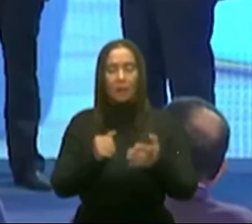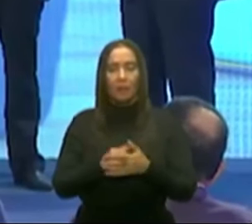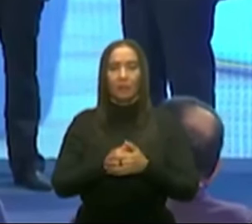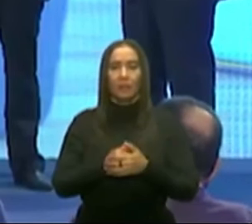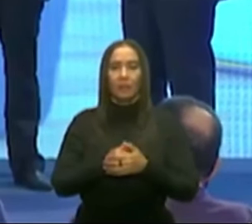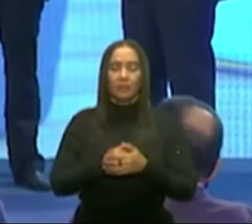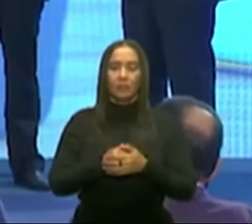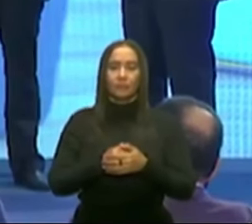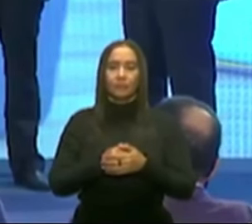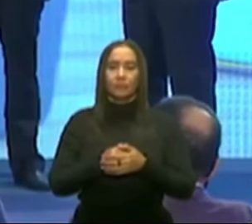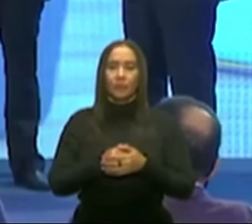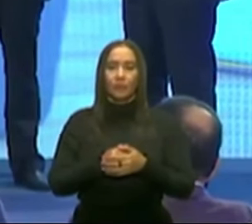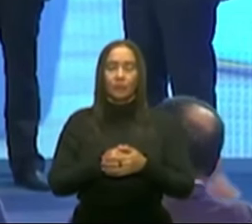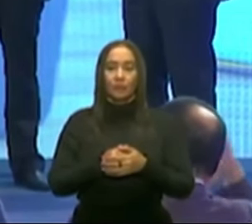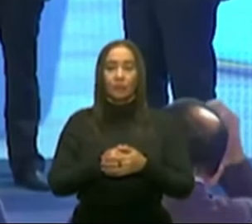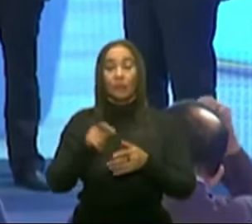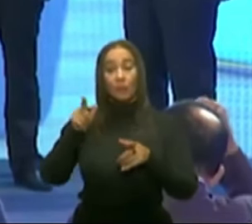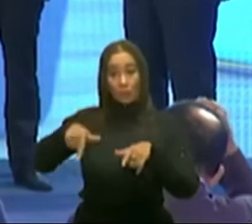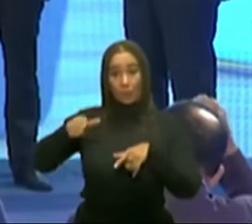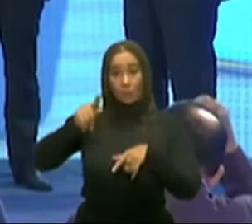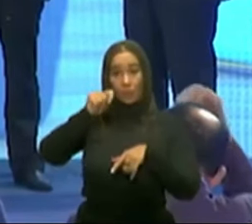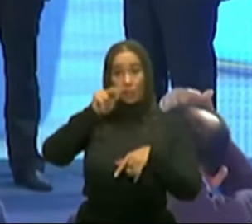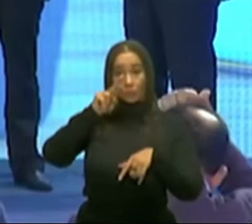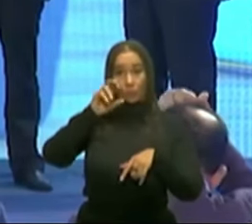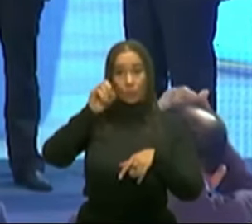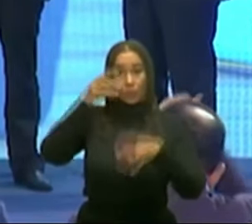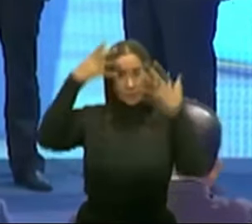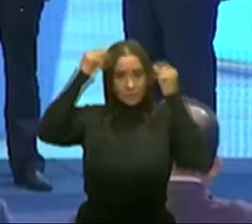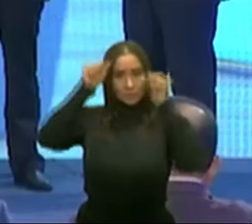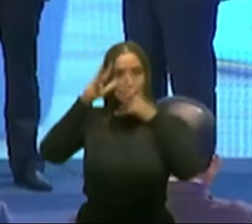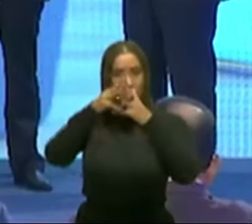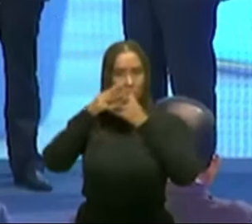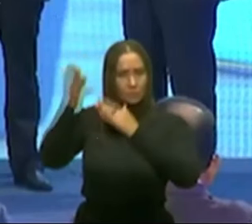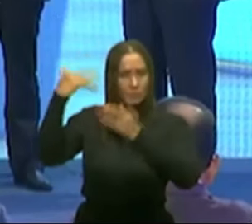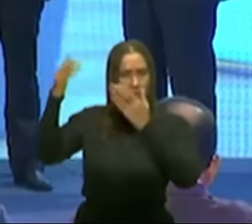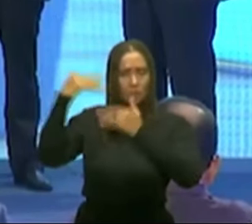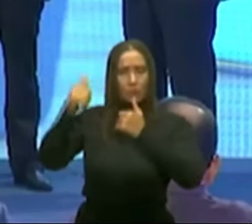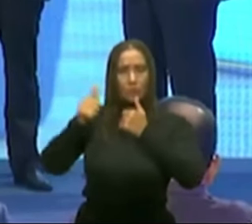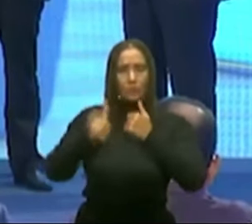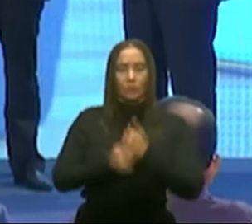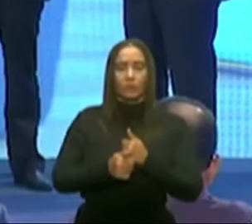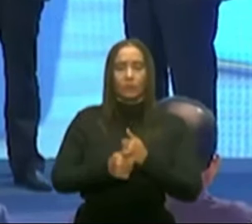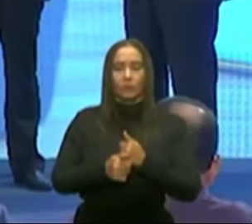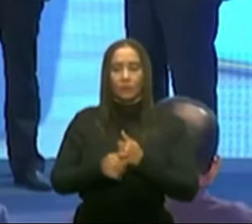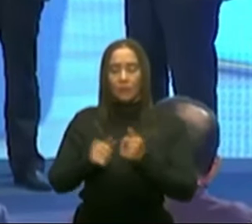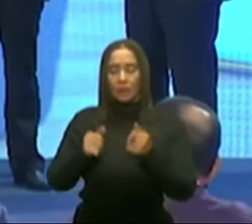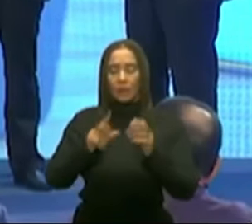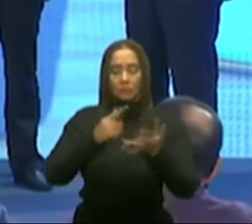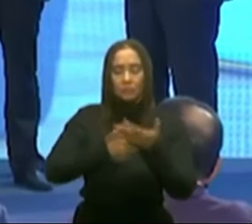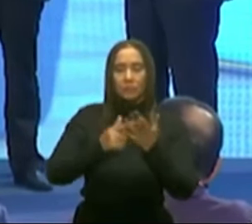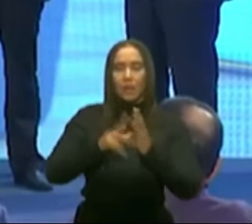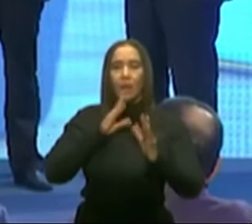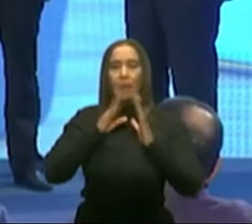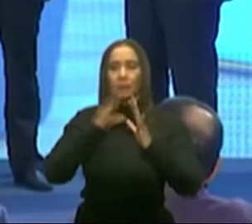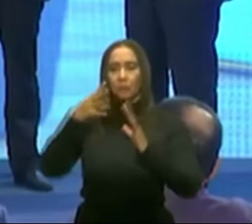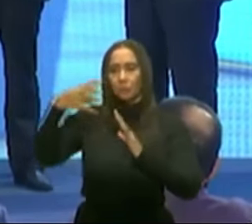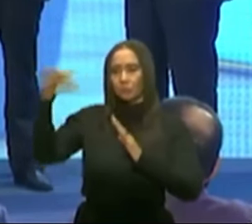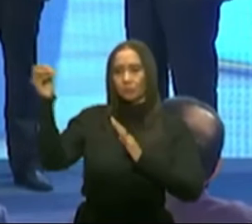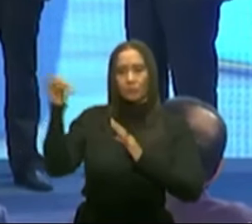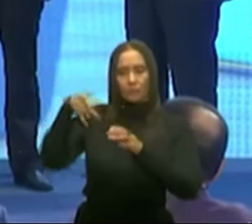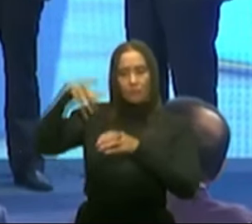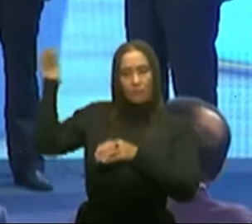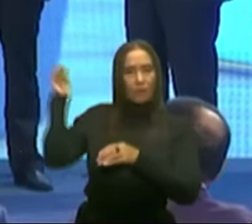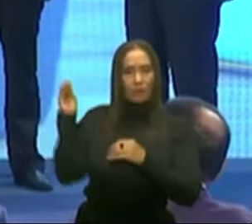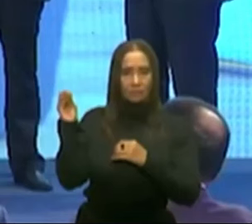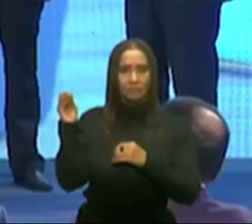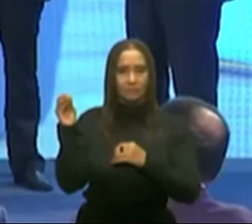riesgo, como le pasó al presidente Trump, por ejemplo, en un momento, de ser excluido del debate. Pero